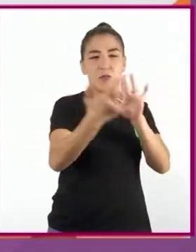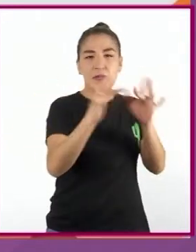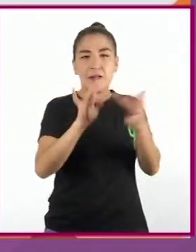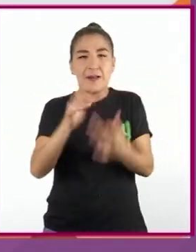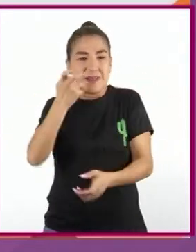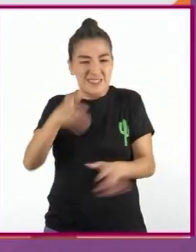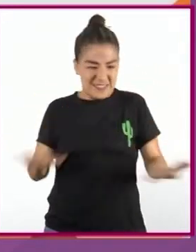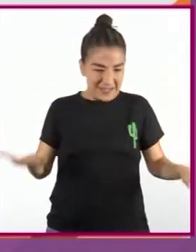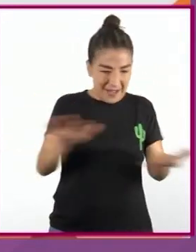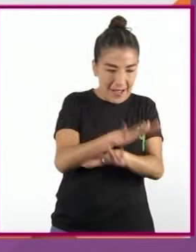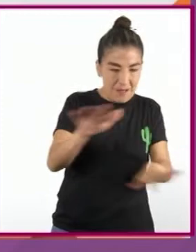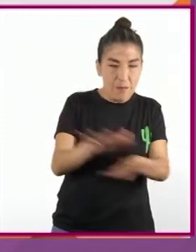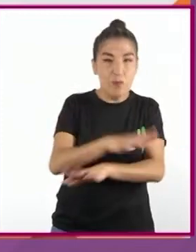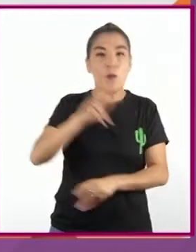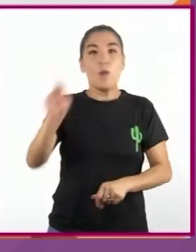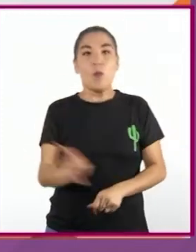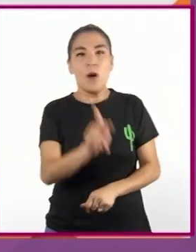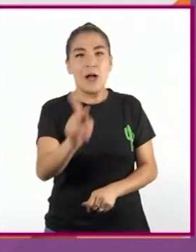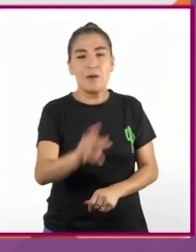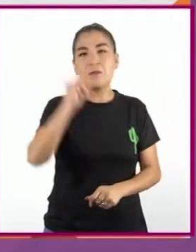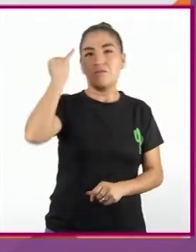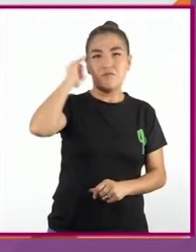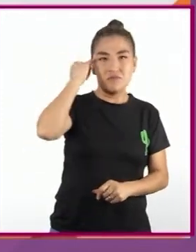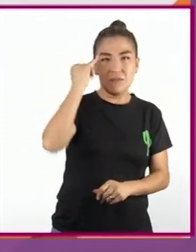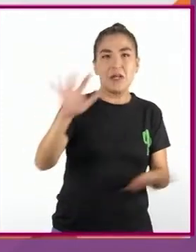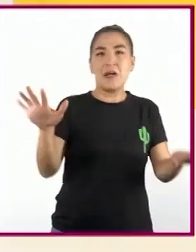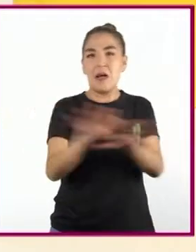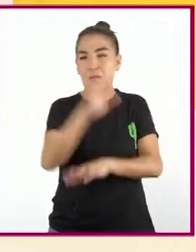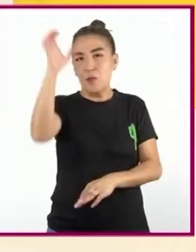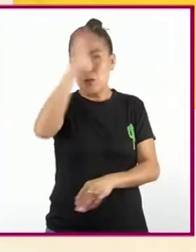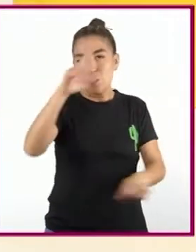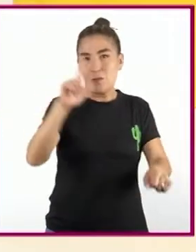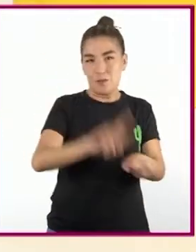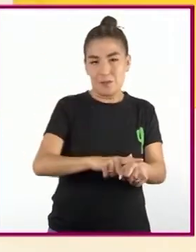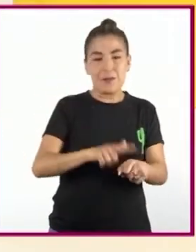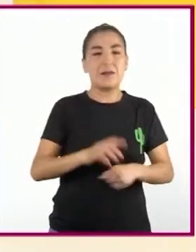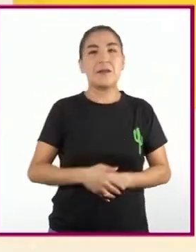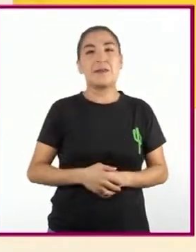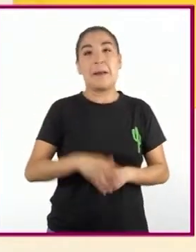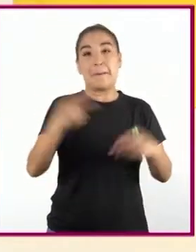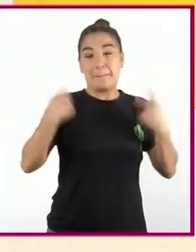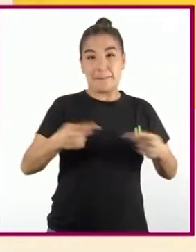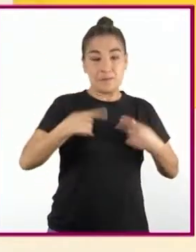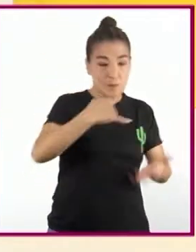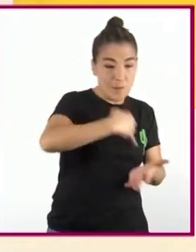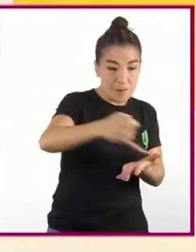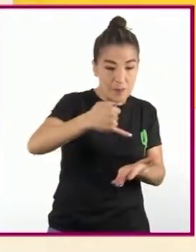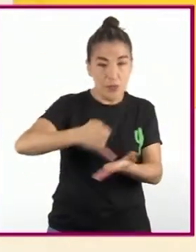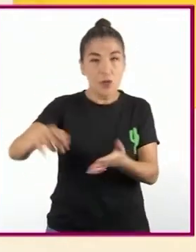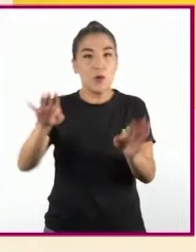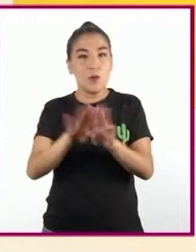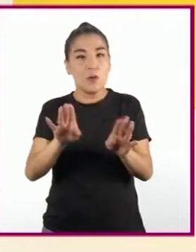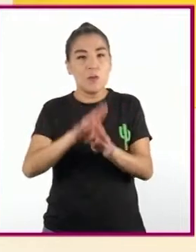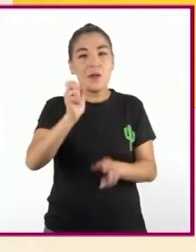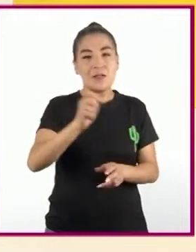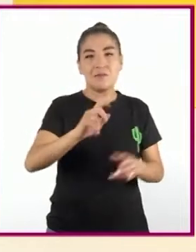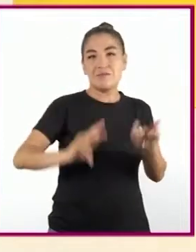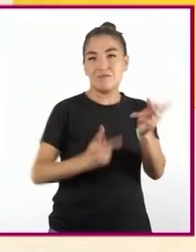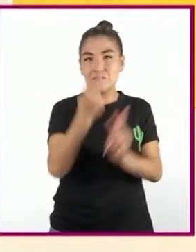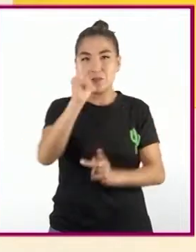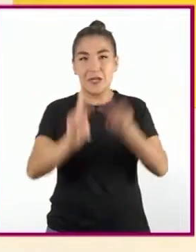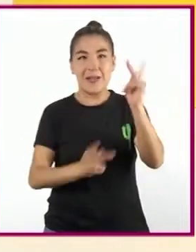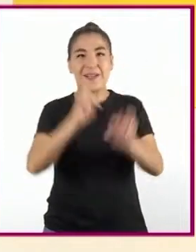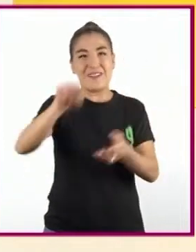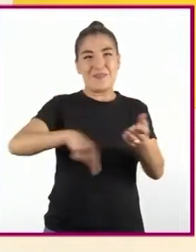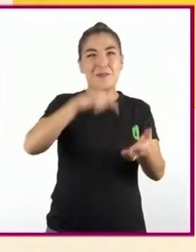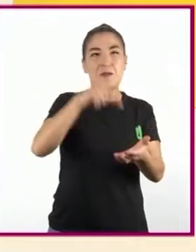fusionan pueblos étnica y culturalmente distintos. Los agricultores, liberados de los yugos